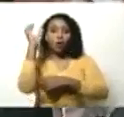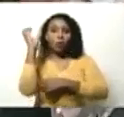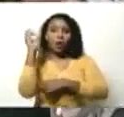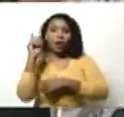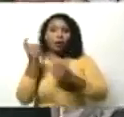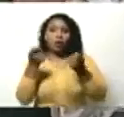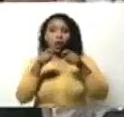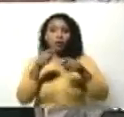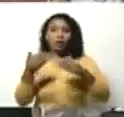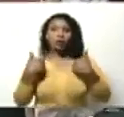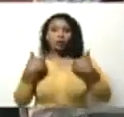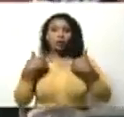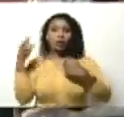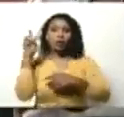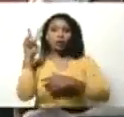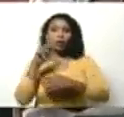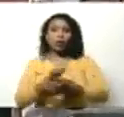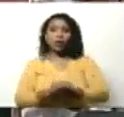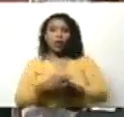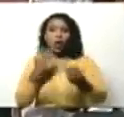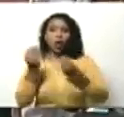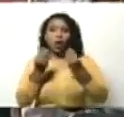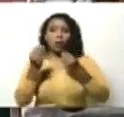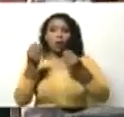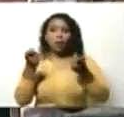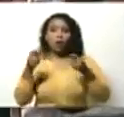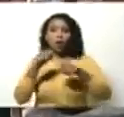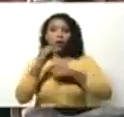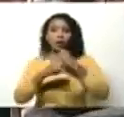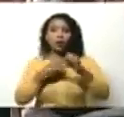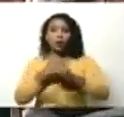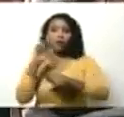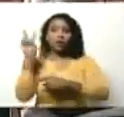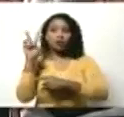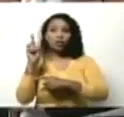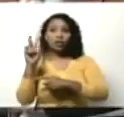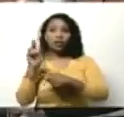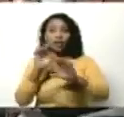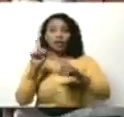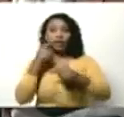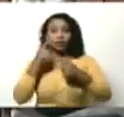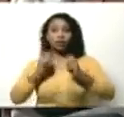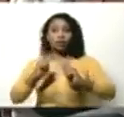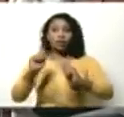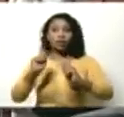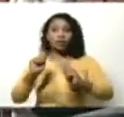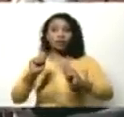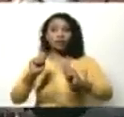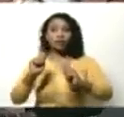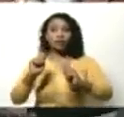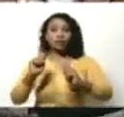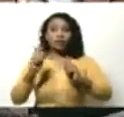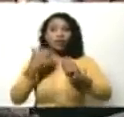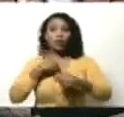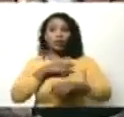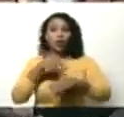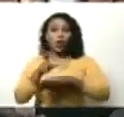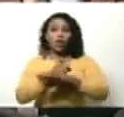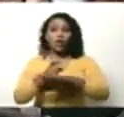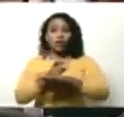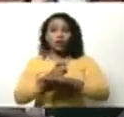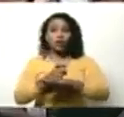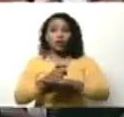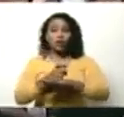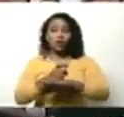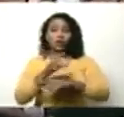bloqueo que está sufriendo Venezuela? ¿Cómo, perdón? El bloqueo internacional contra Venezuela. ¿Cuál va a ser? Claro, de eso se trata. De eso se trata, que nuestro gobierno, eso sí lo hago con